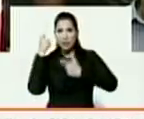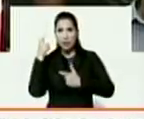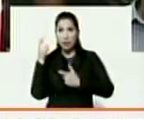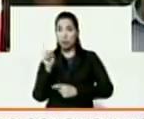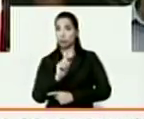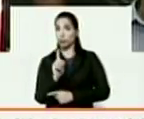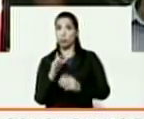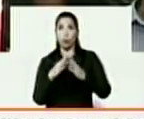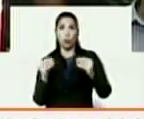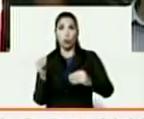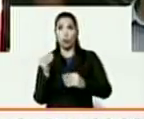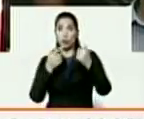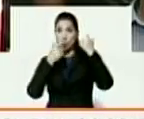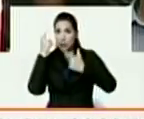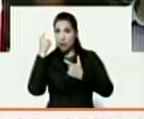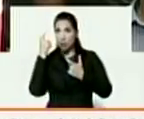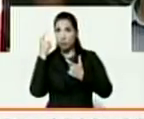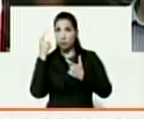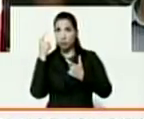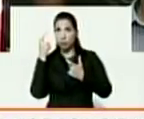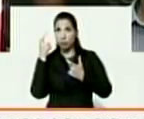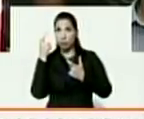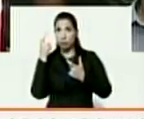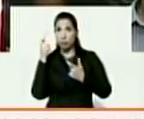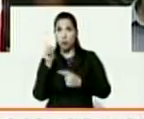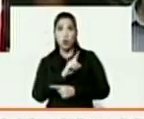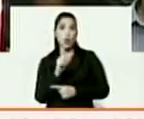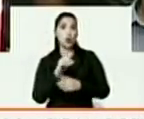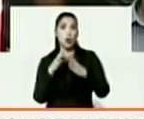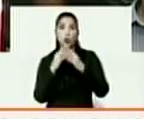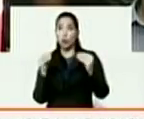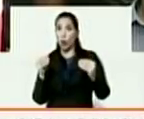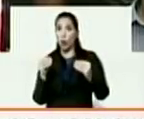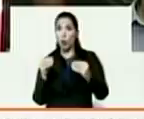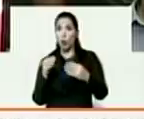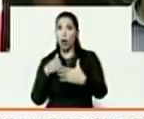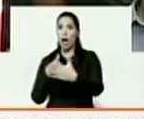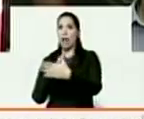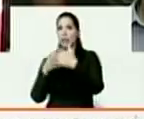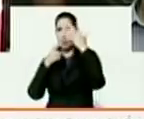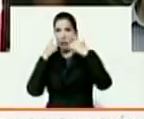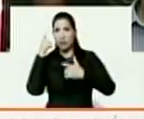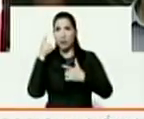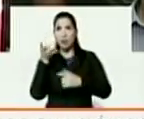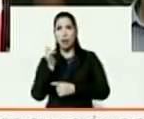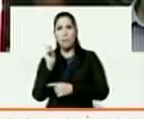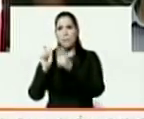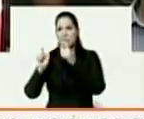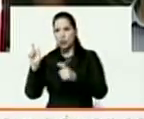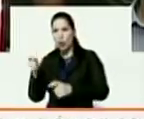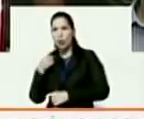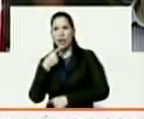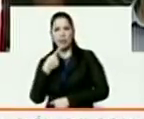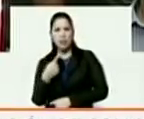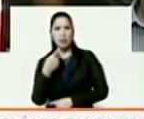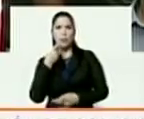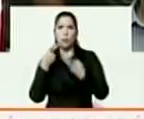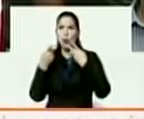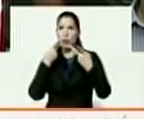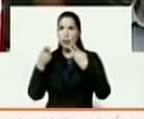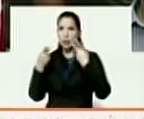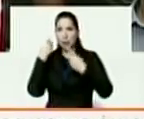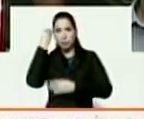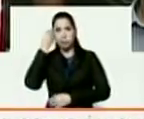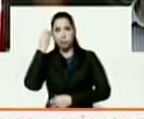chavistas no todos son antichavistas hay gente que manifiesta su posición política pero en la